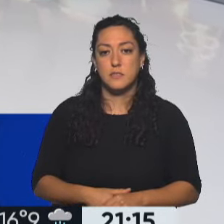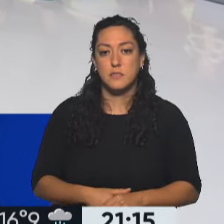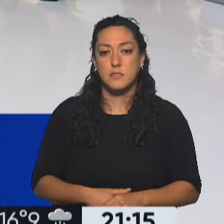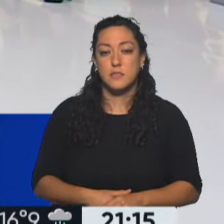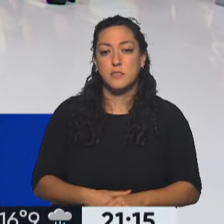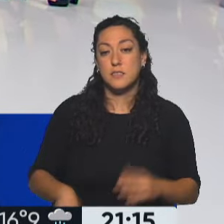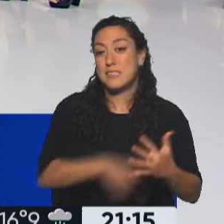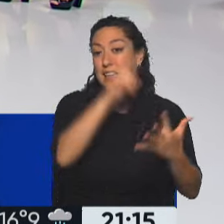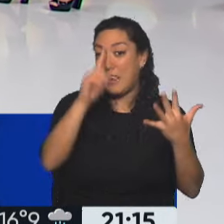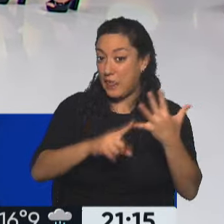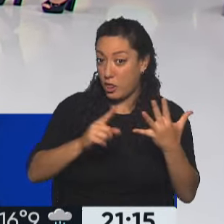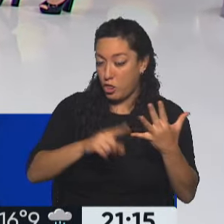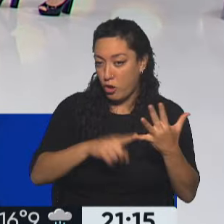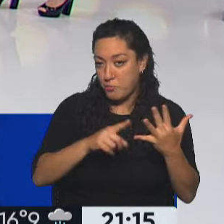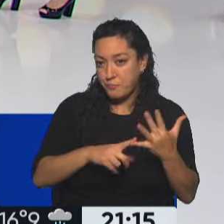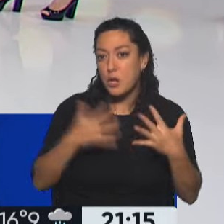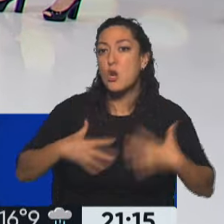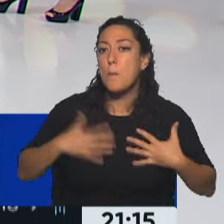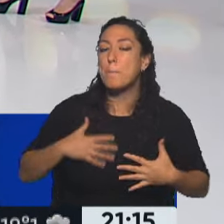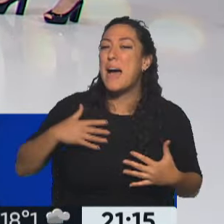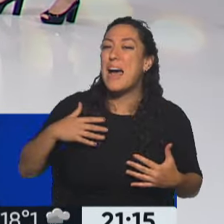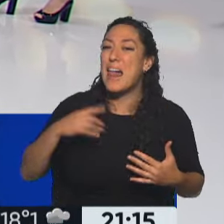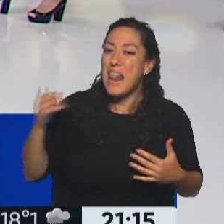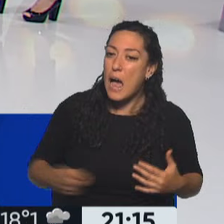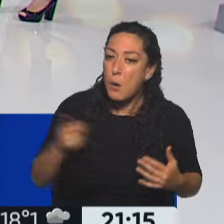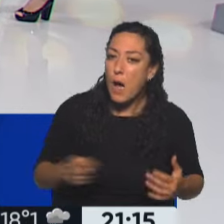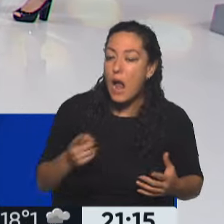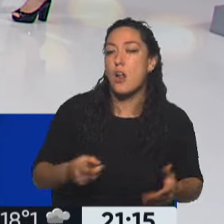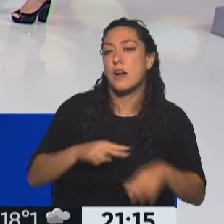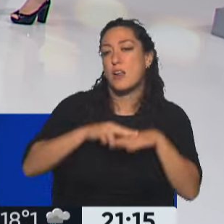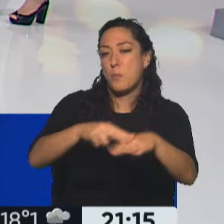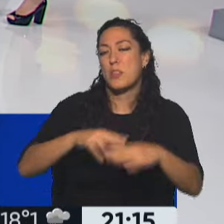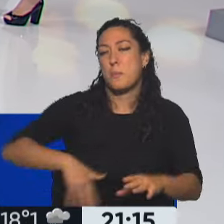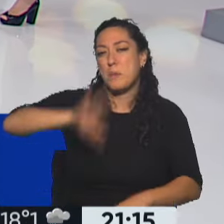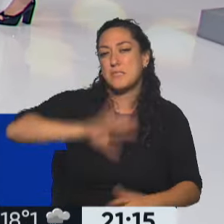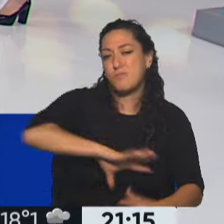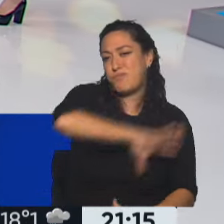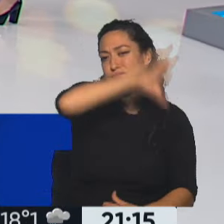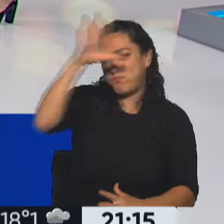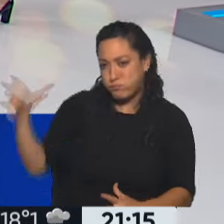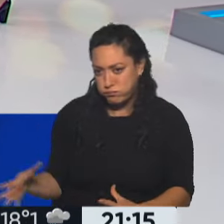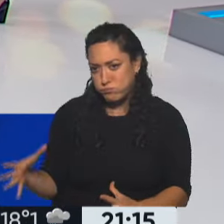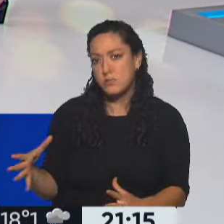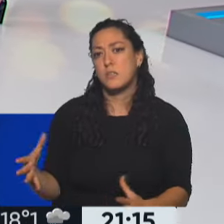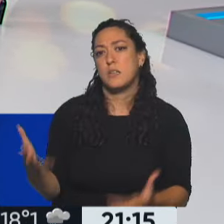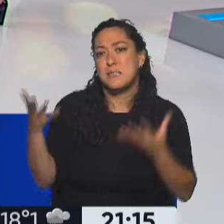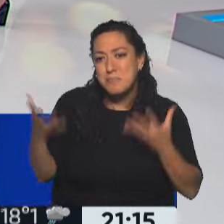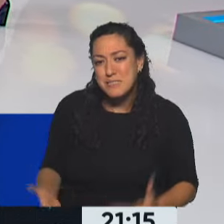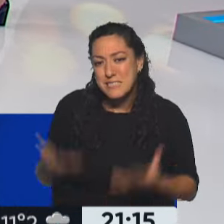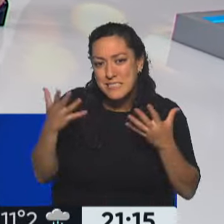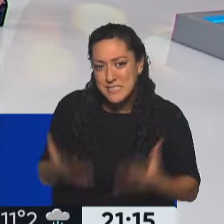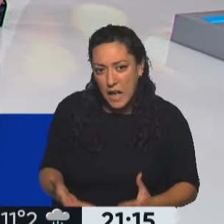está apuntado a el lavado de la ropa. Se recomienda juntar y hacer una carga pesada, uh-huh. Pese a que ello puede